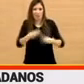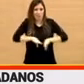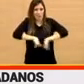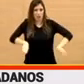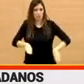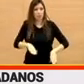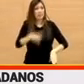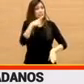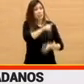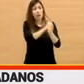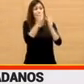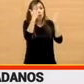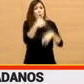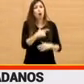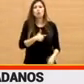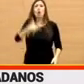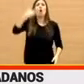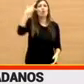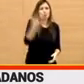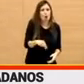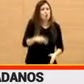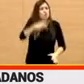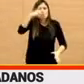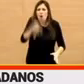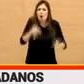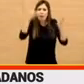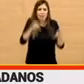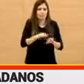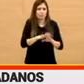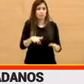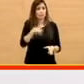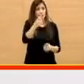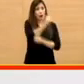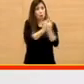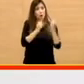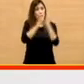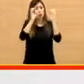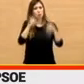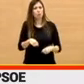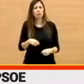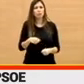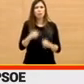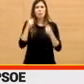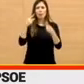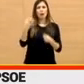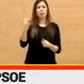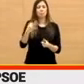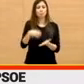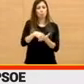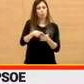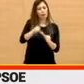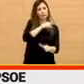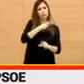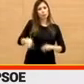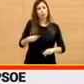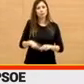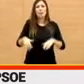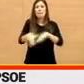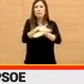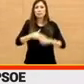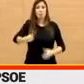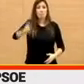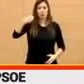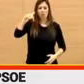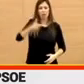no más rotundo. Ese acuerdo económico no pone en cuestión elementos que tienen que ver con las estructuras de poder de este país. Porque,